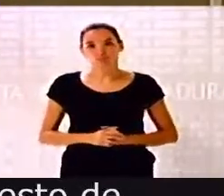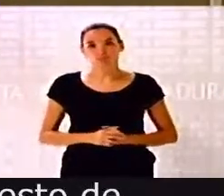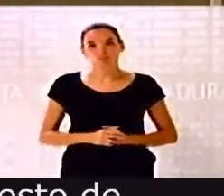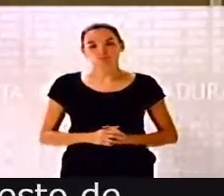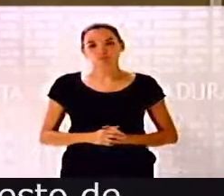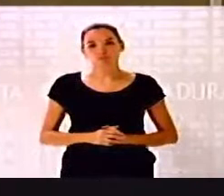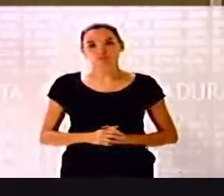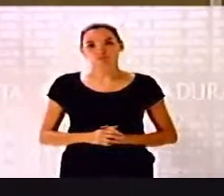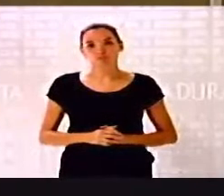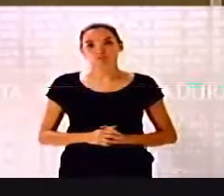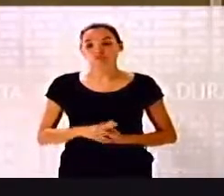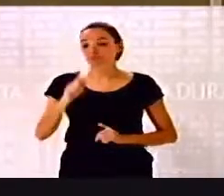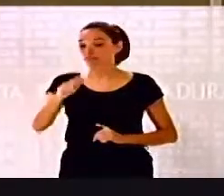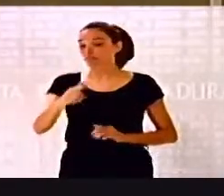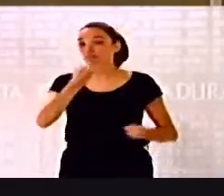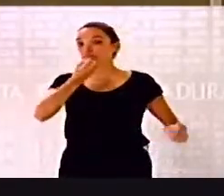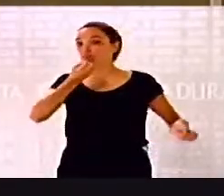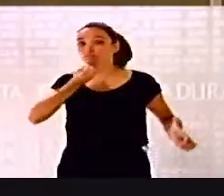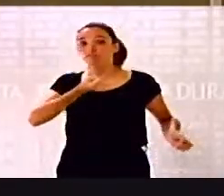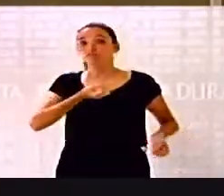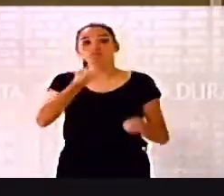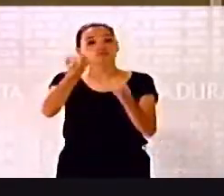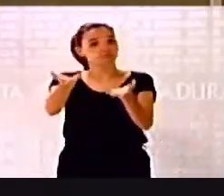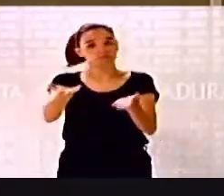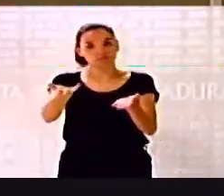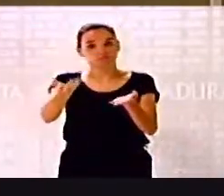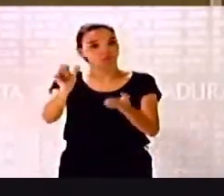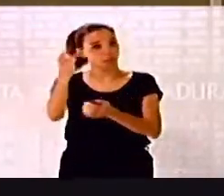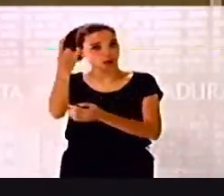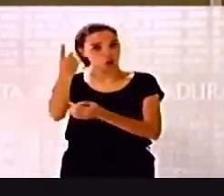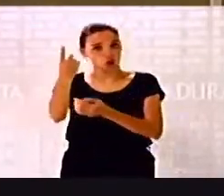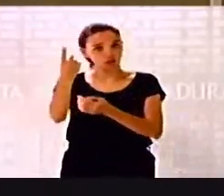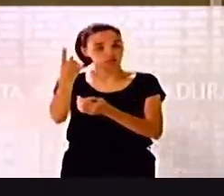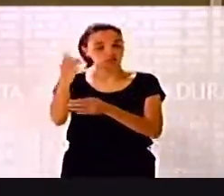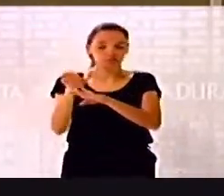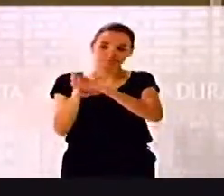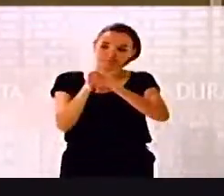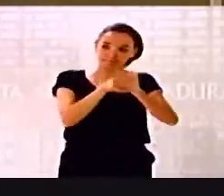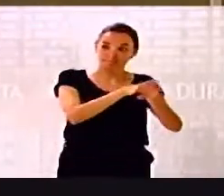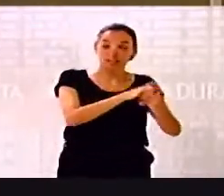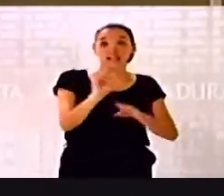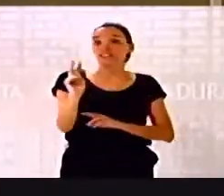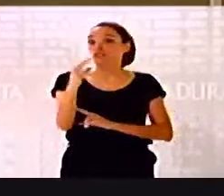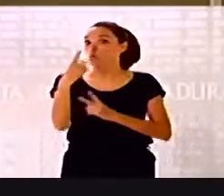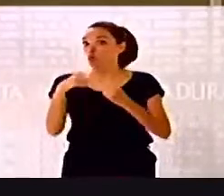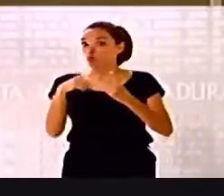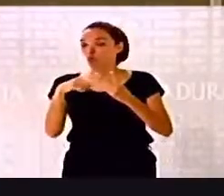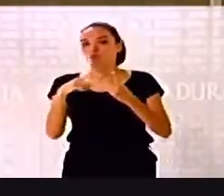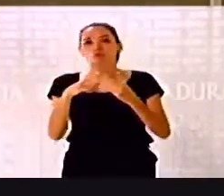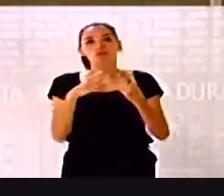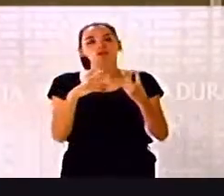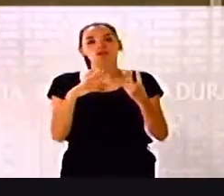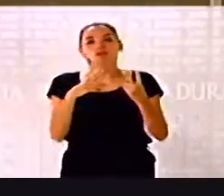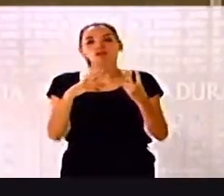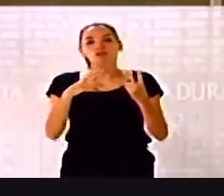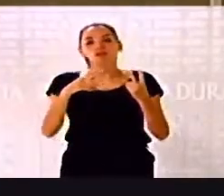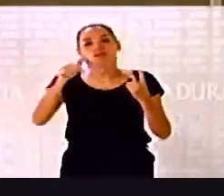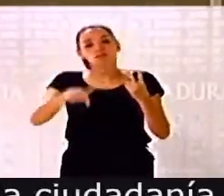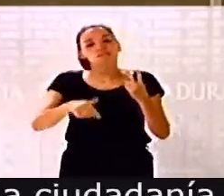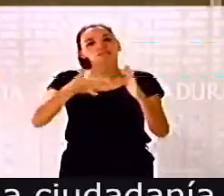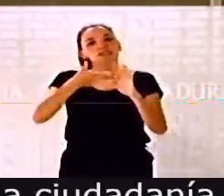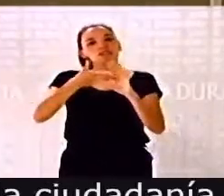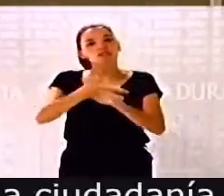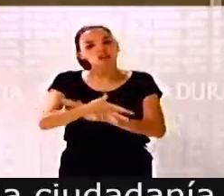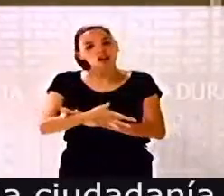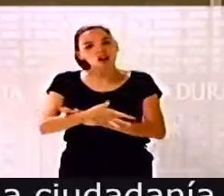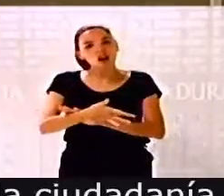Este es el primer mensaje que le quiero trasladar a la ciudadanía. El segundo mensaje que le quiero trasladar a la ciudadanía es que ni por asomo esto se parece